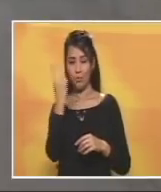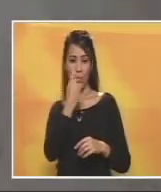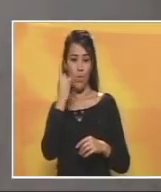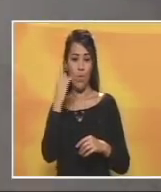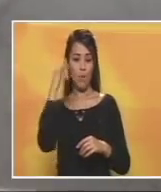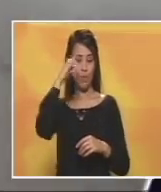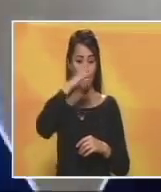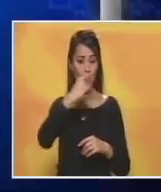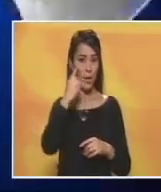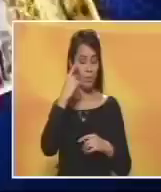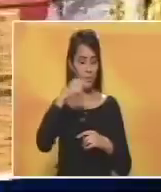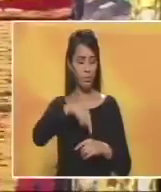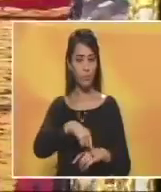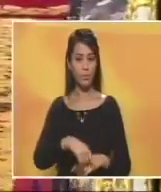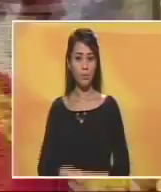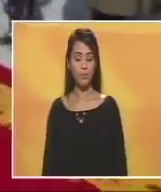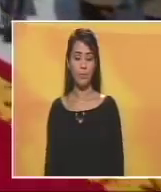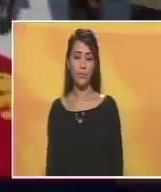identificados.